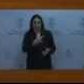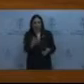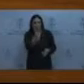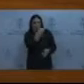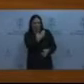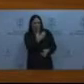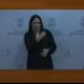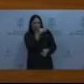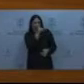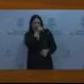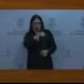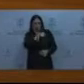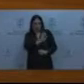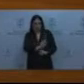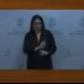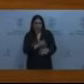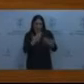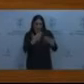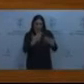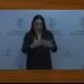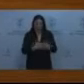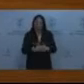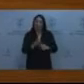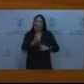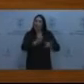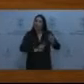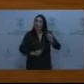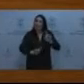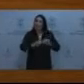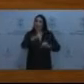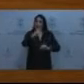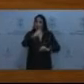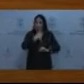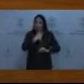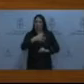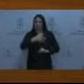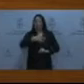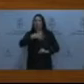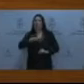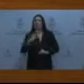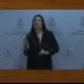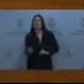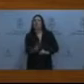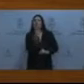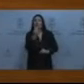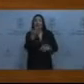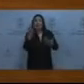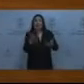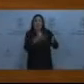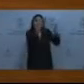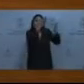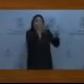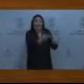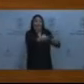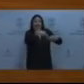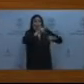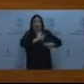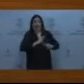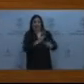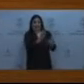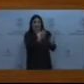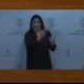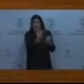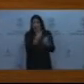riña semanal. Lo que pasa es que el problema es que este portavoz puede ir mejorando. La cuestión es que usted sigue sin contestar a muchas cosas. Porque usted